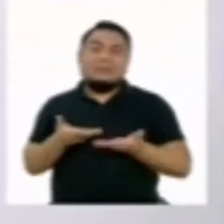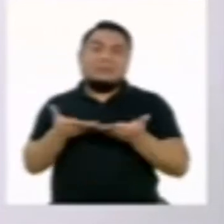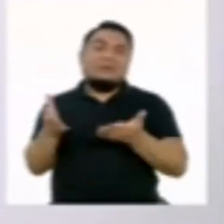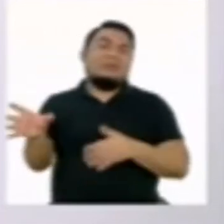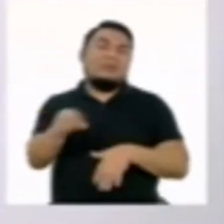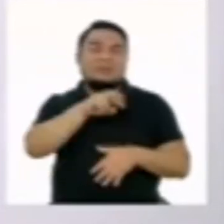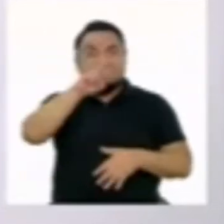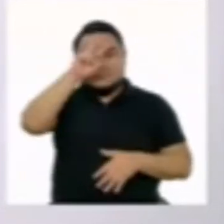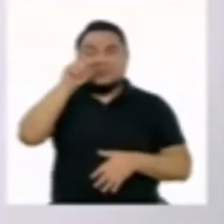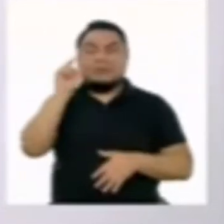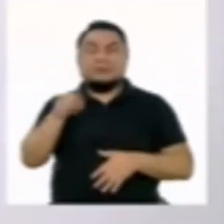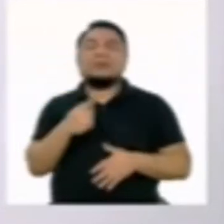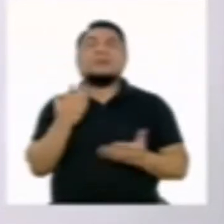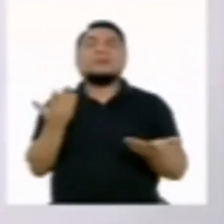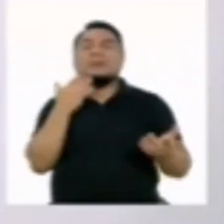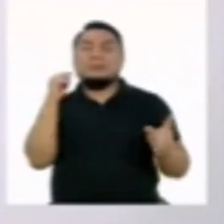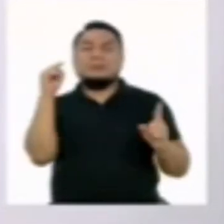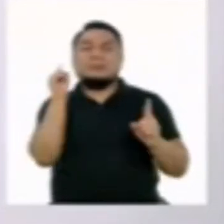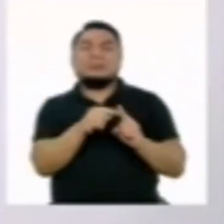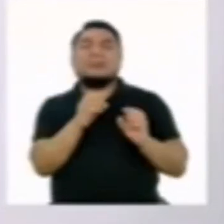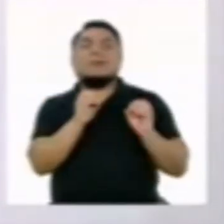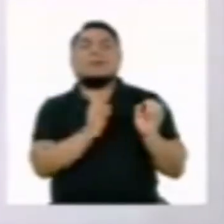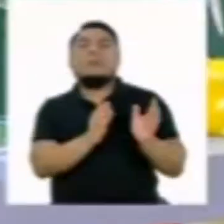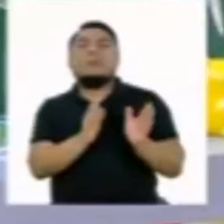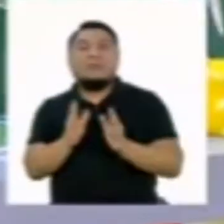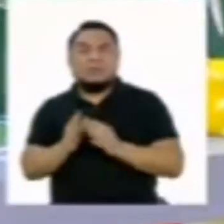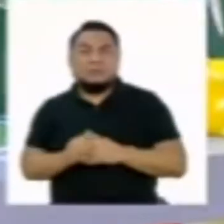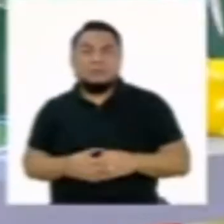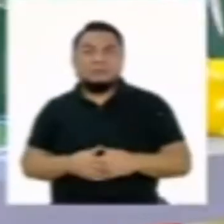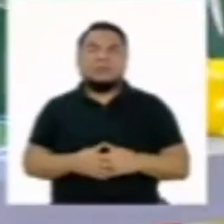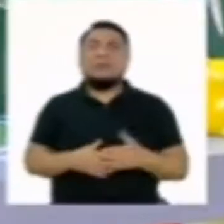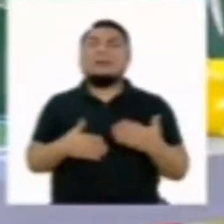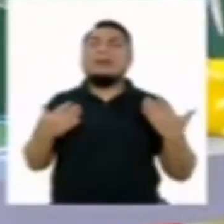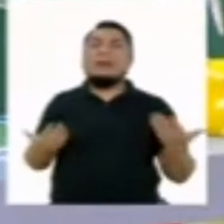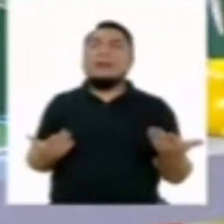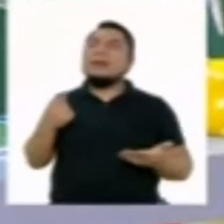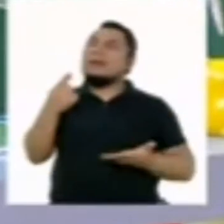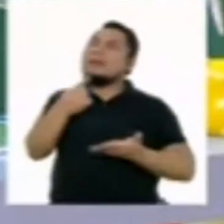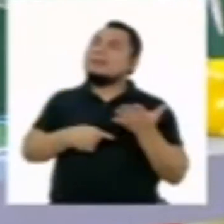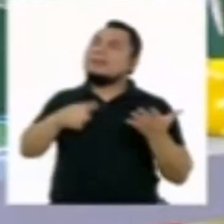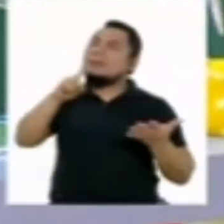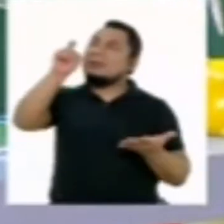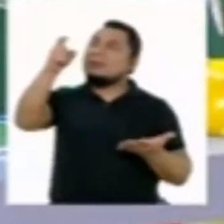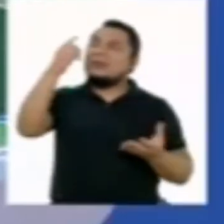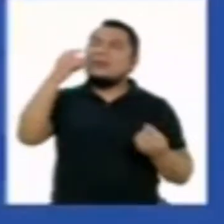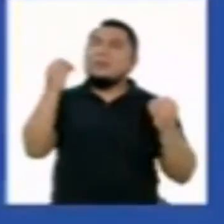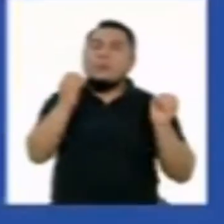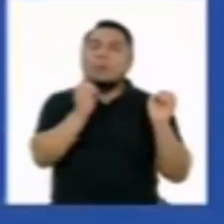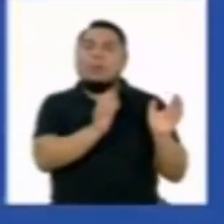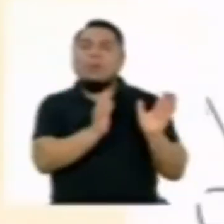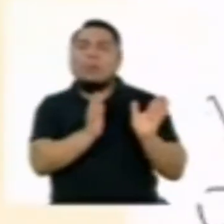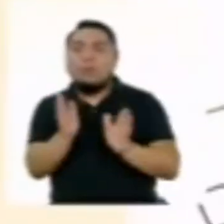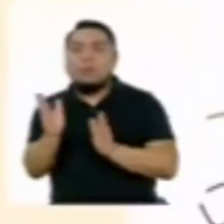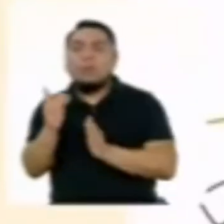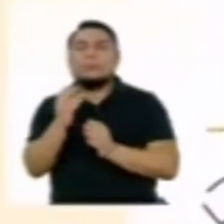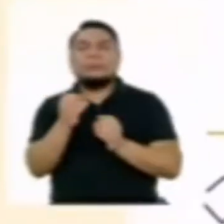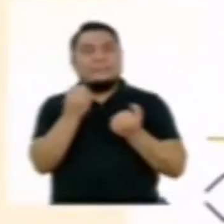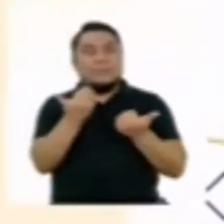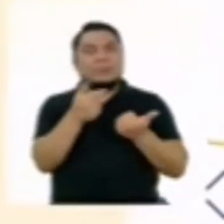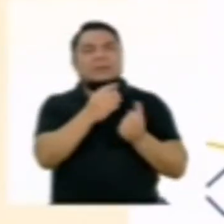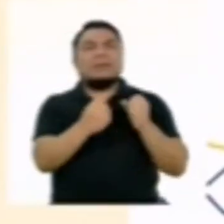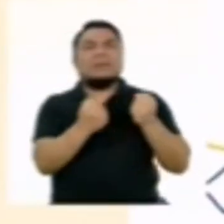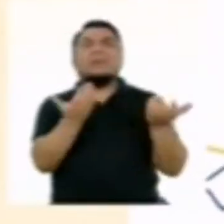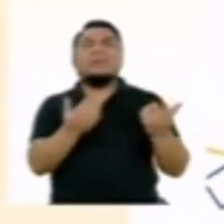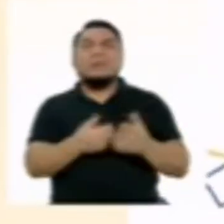en todo el país. La clave es la organización. ¿De qué forma se podría organizar el transporte? Por